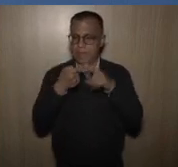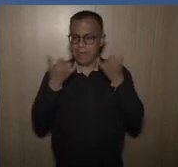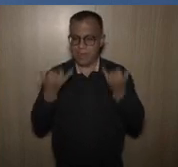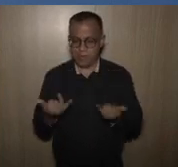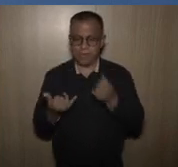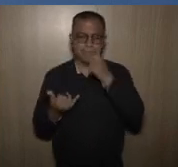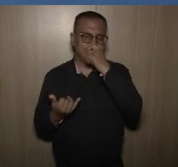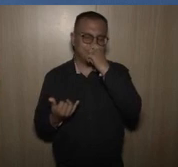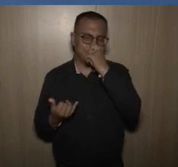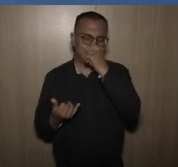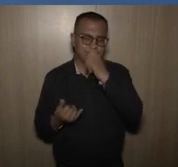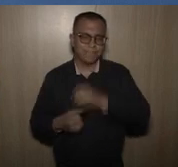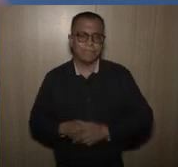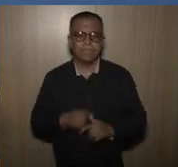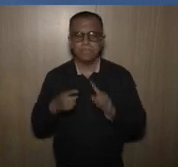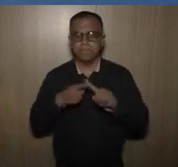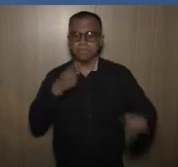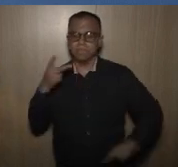nos decía.